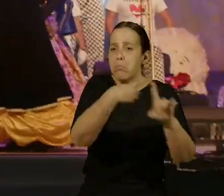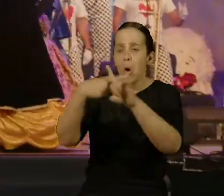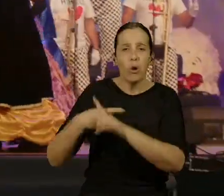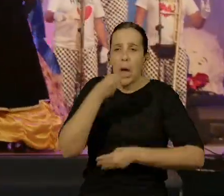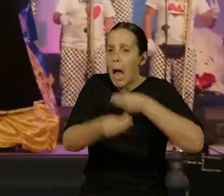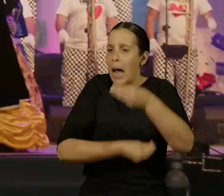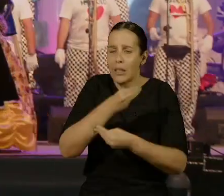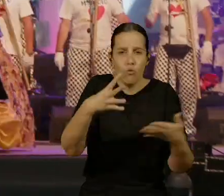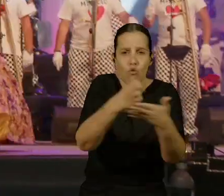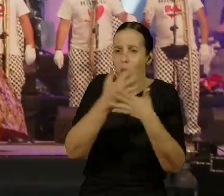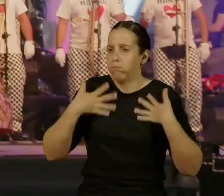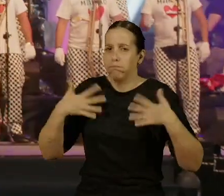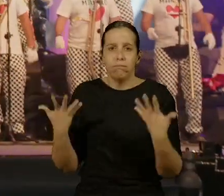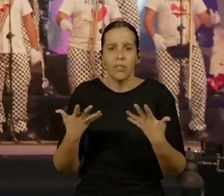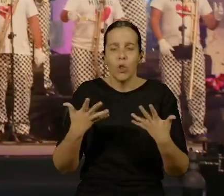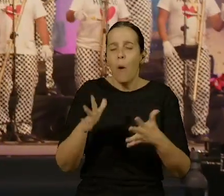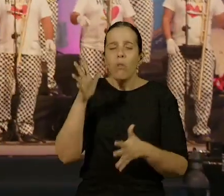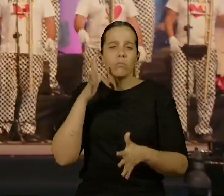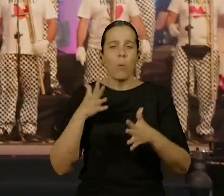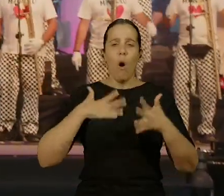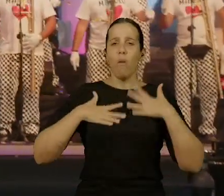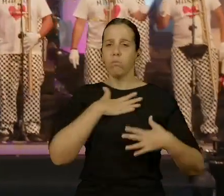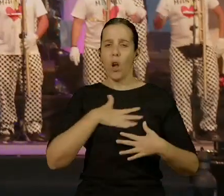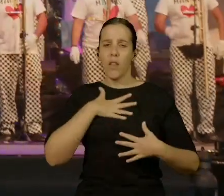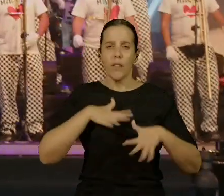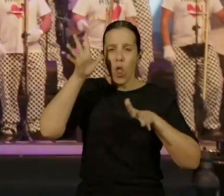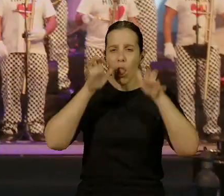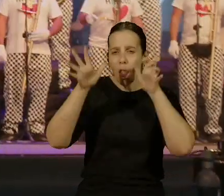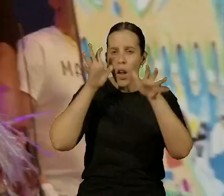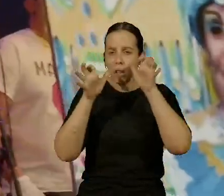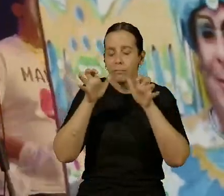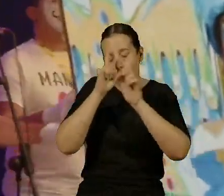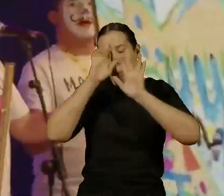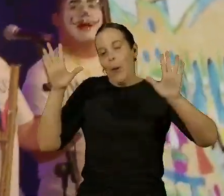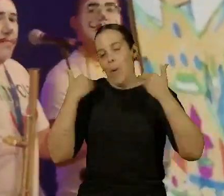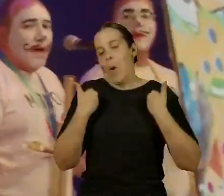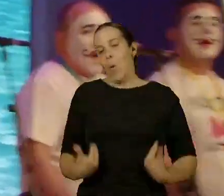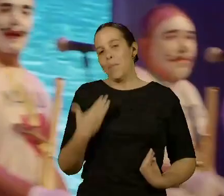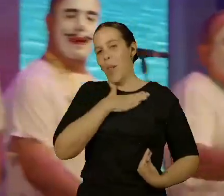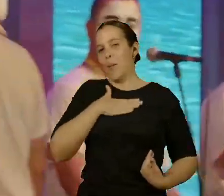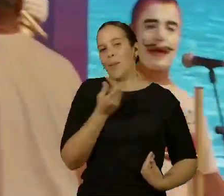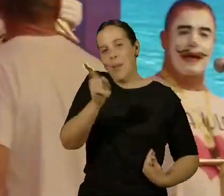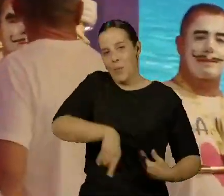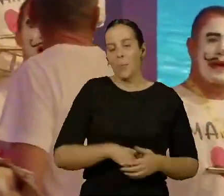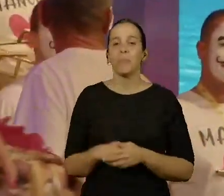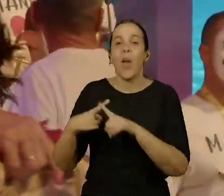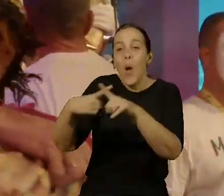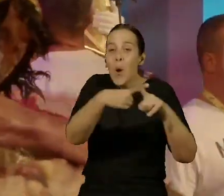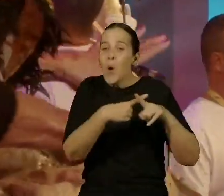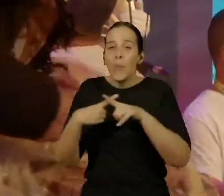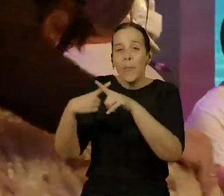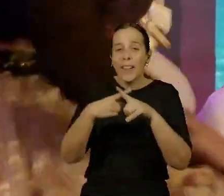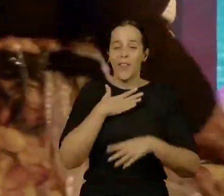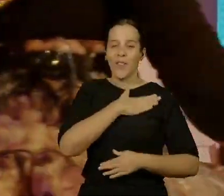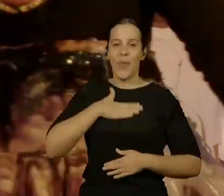placer, buscando la satisfacción de los sentidos y, claro, del cuerpo, compartiendo esa satisfacción